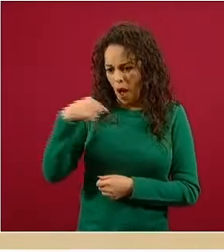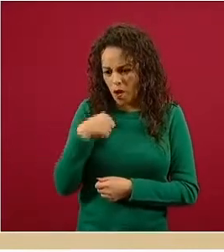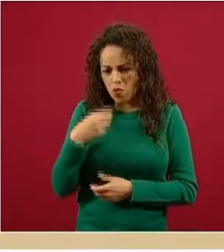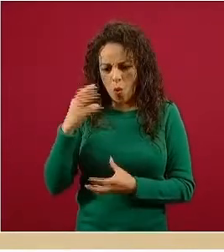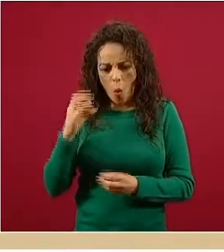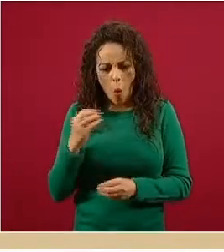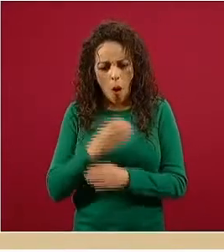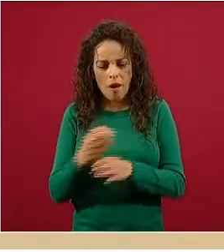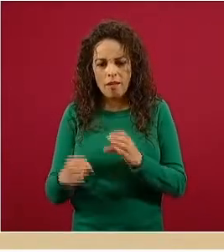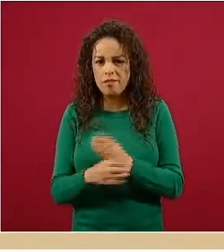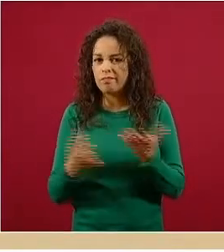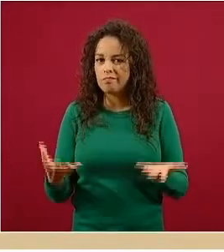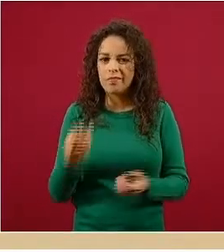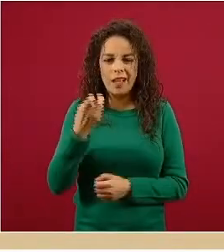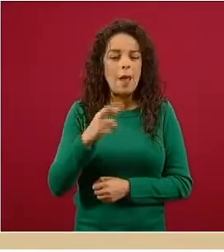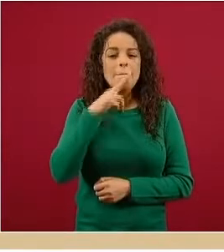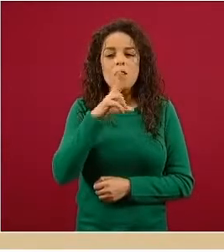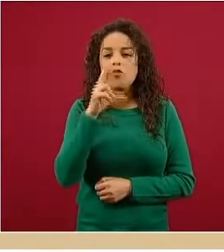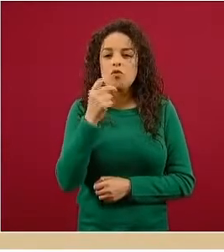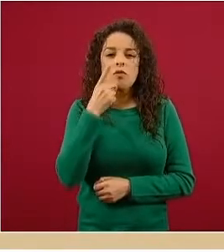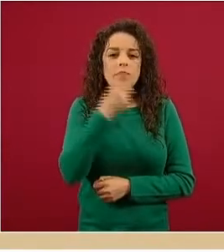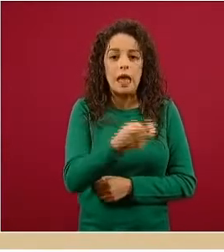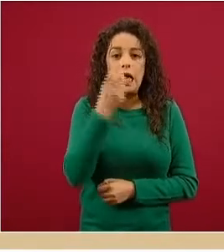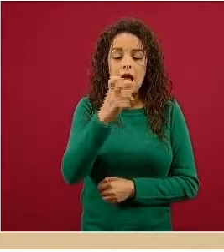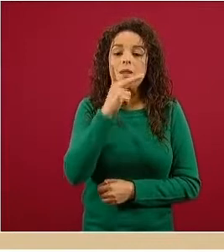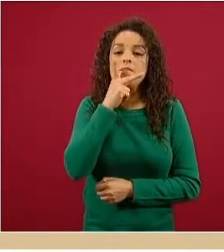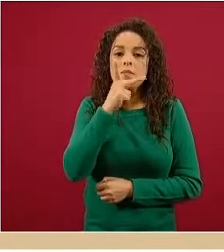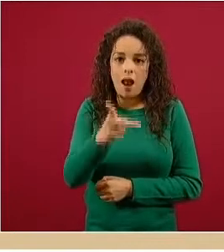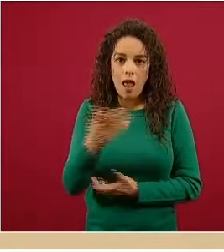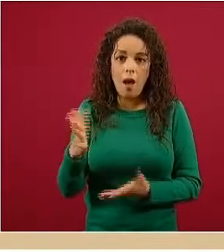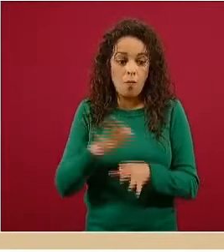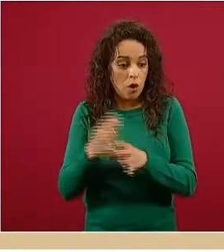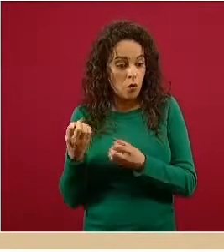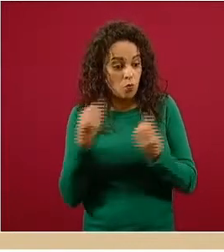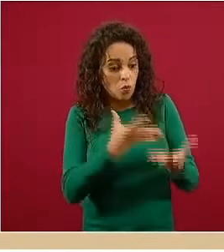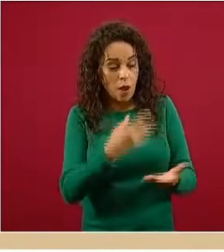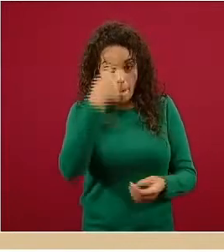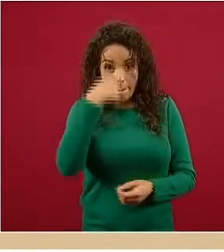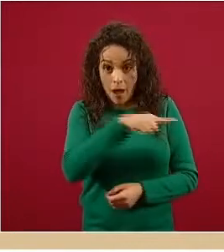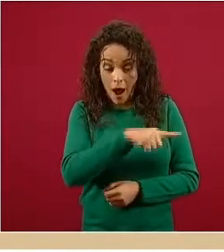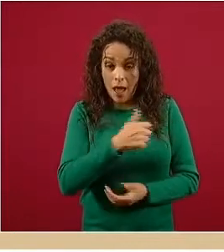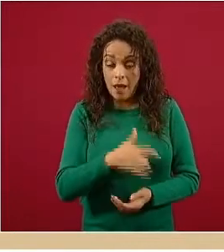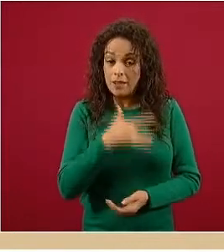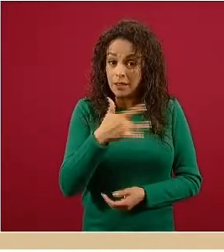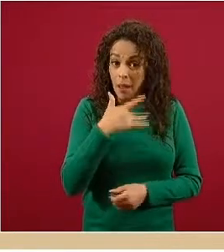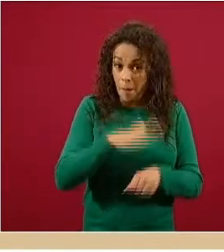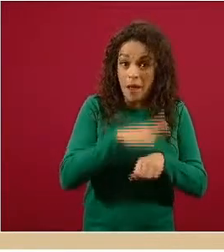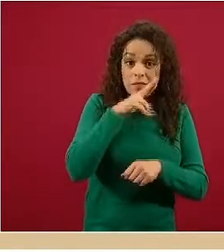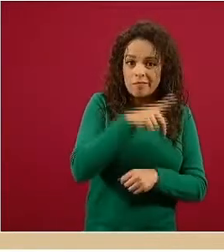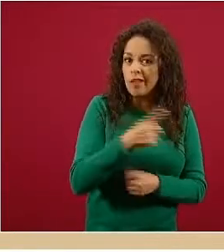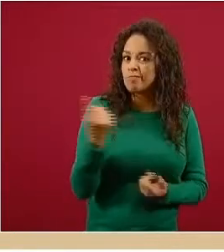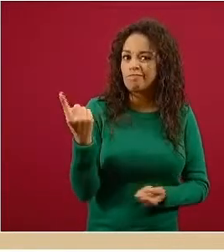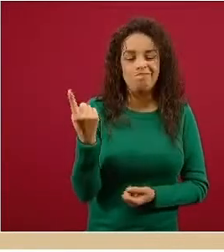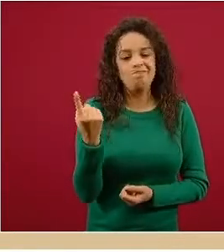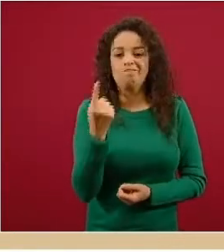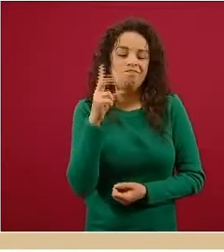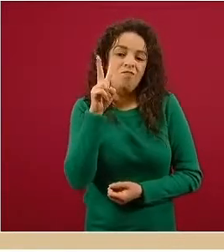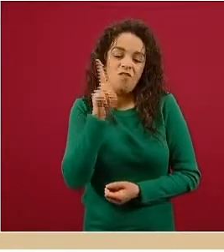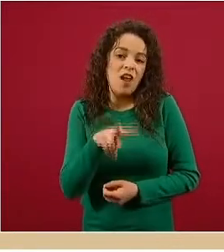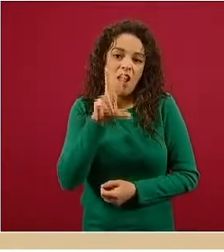horizonte y que pueda haber algunos signos de alarma, siempre se puede pedir ayuda, siempre se puede extender la mano y siempre se